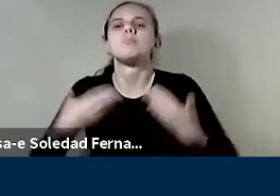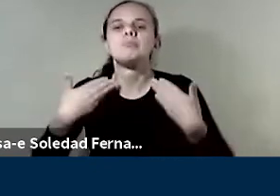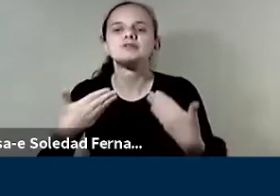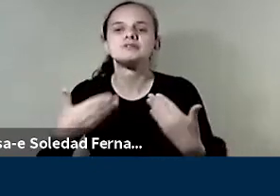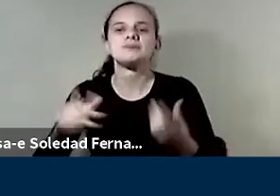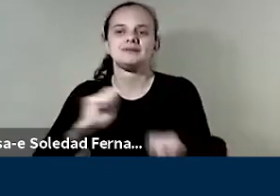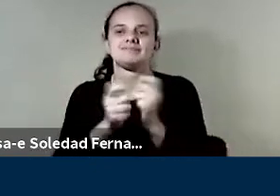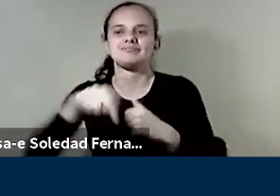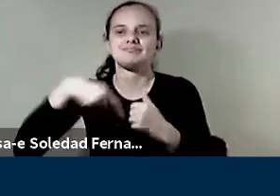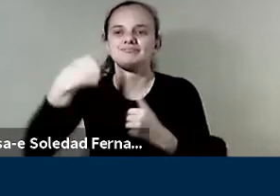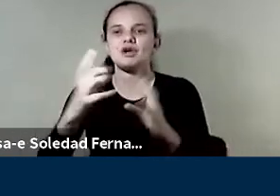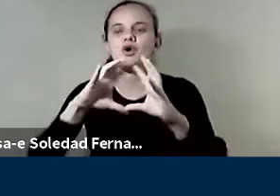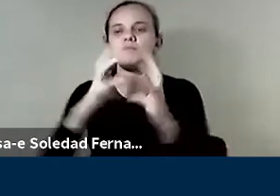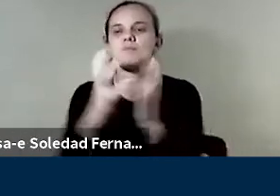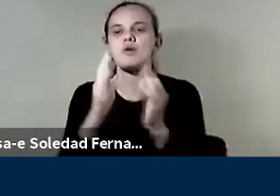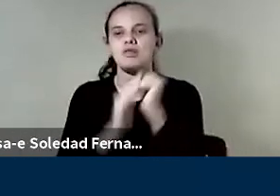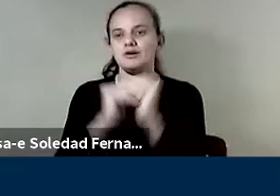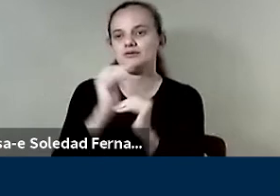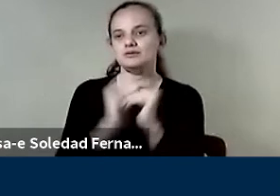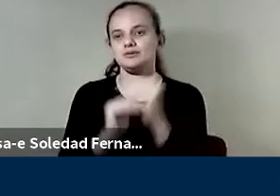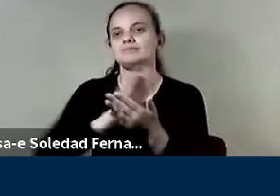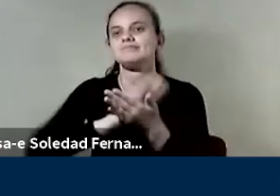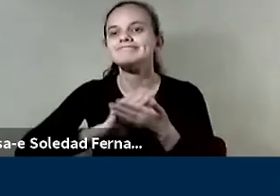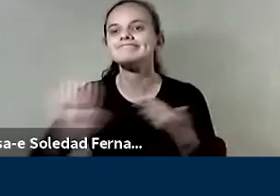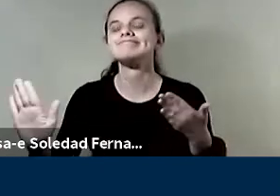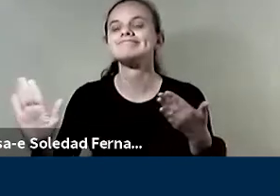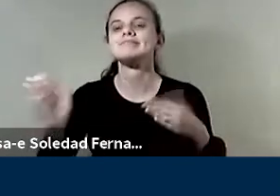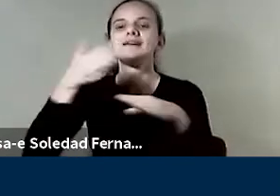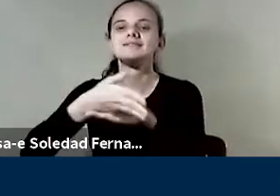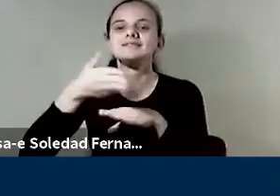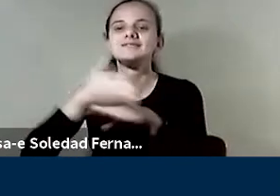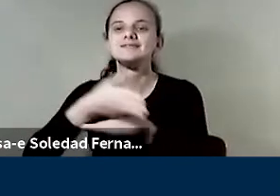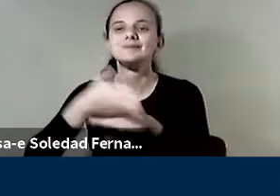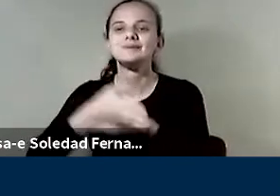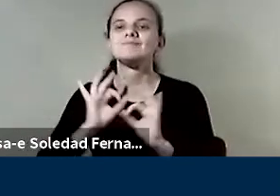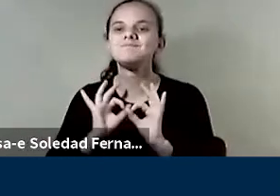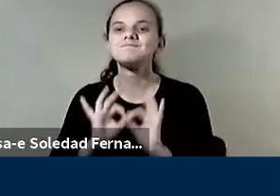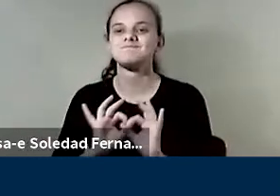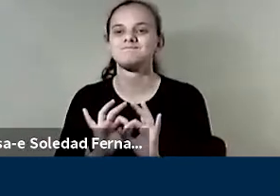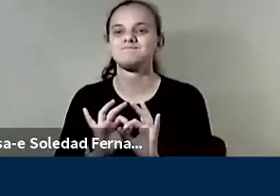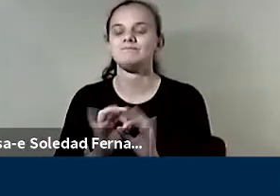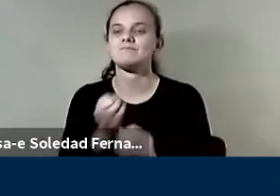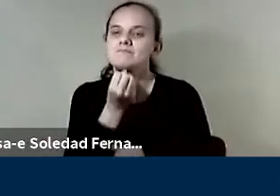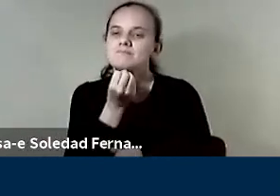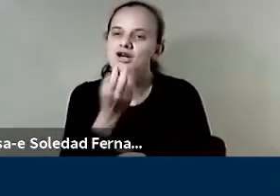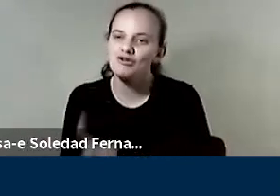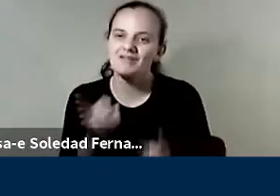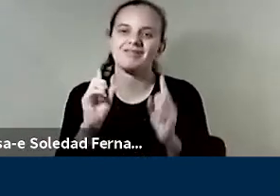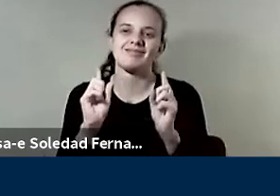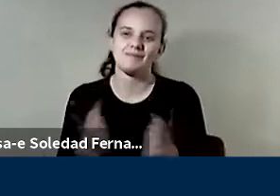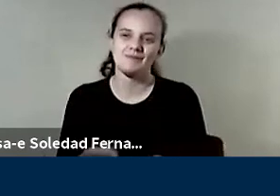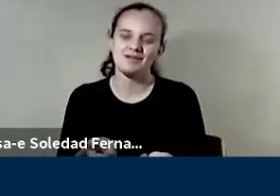curso, bienvenidos a esta posibilidad de empezar a ser constructores del mundo, hacerlo